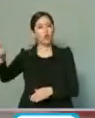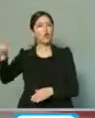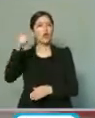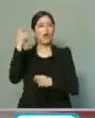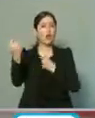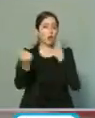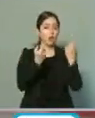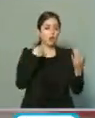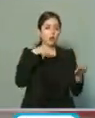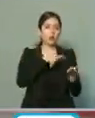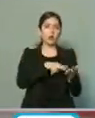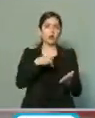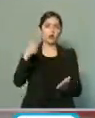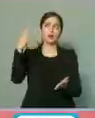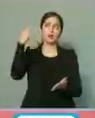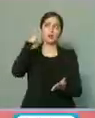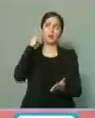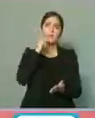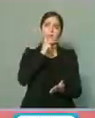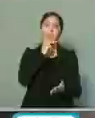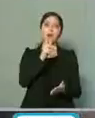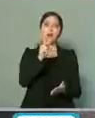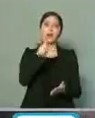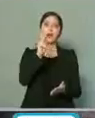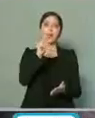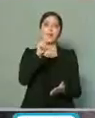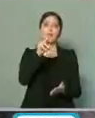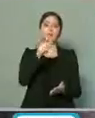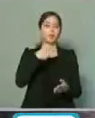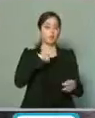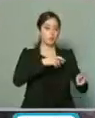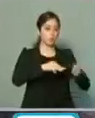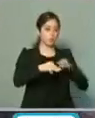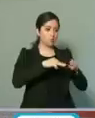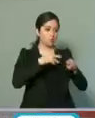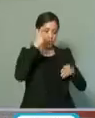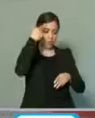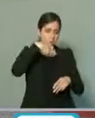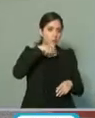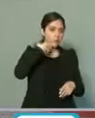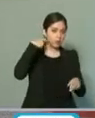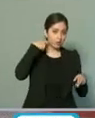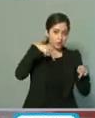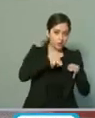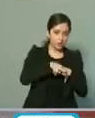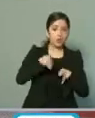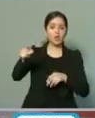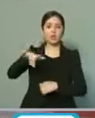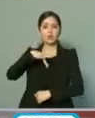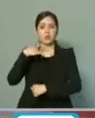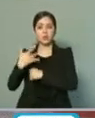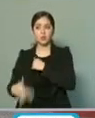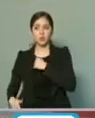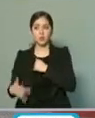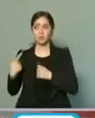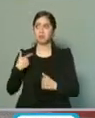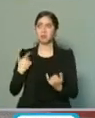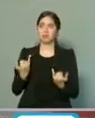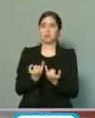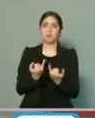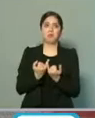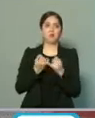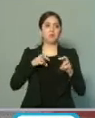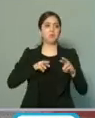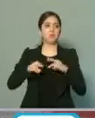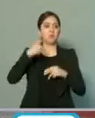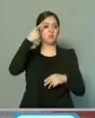piensas cuando oyes Kama Sutra, Cintia? Posiciones sexuales, sí. Desnudos. Posiciones ¿La verdad? sexuales Sí, también. claro, porque esa es la idea